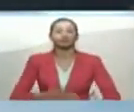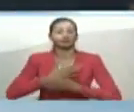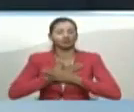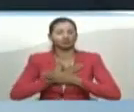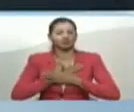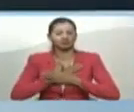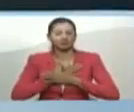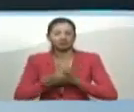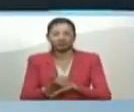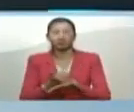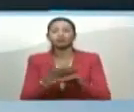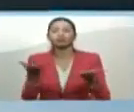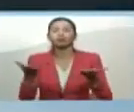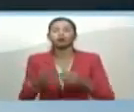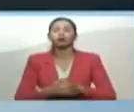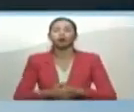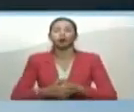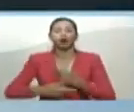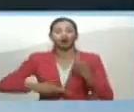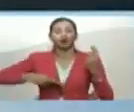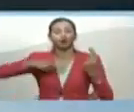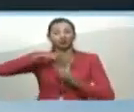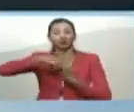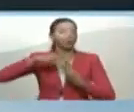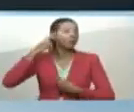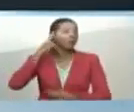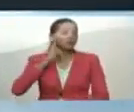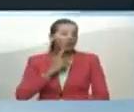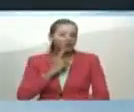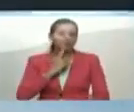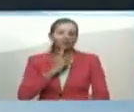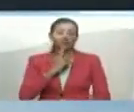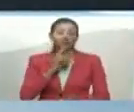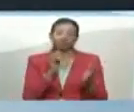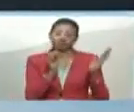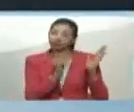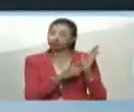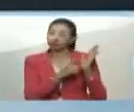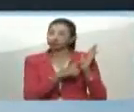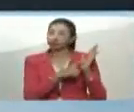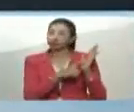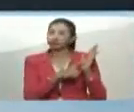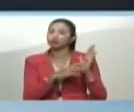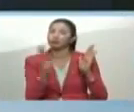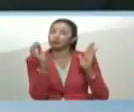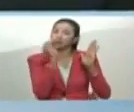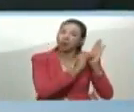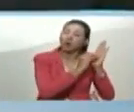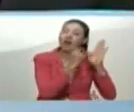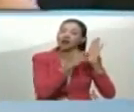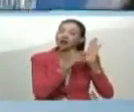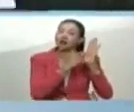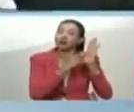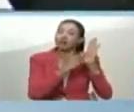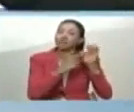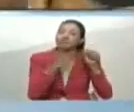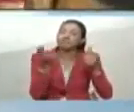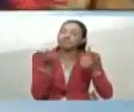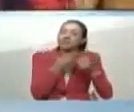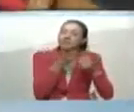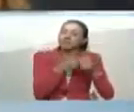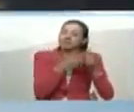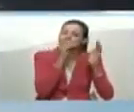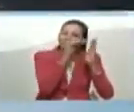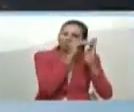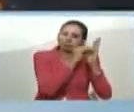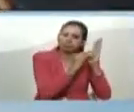solidaridad con la revolución bolivariana que está plasmada en sus principios y valores fundamentales en